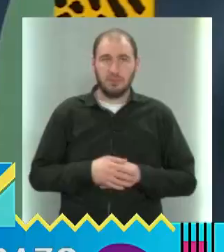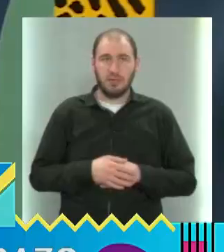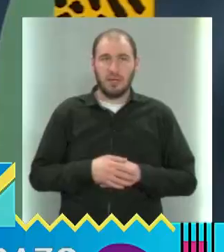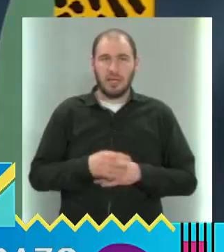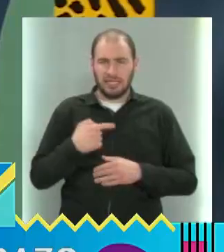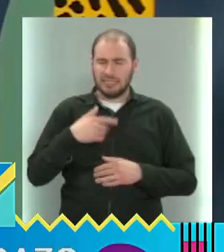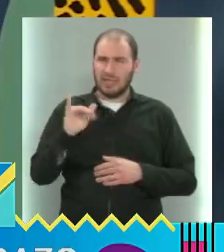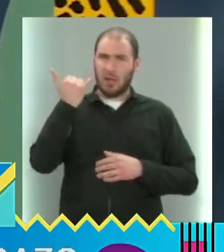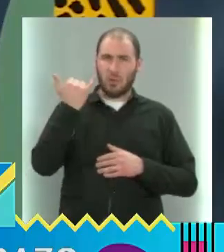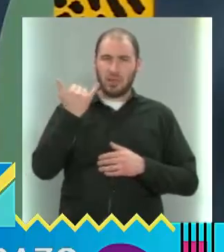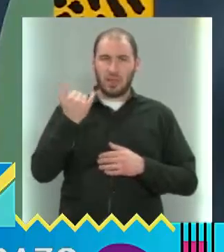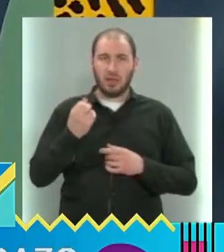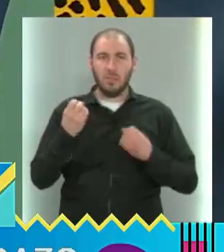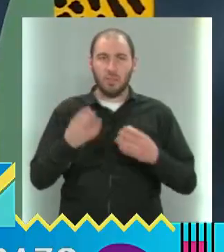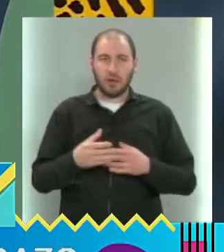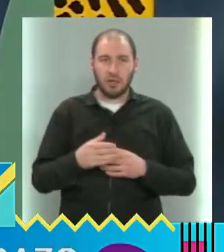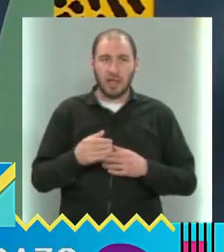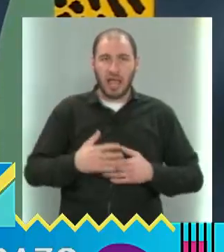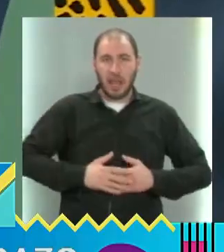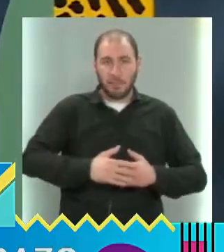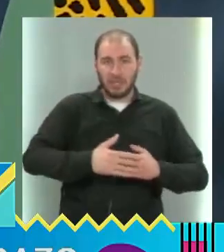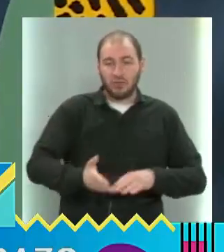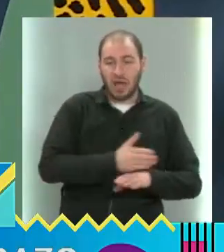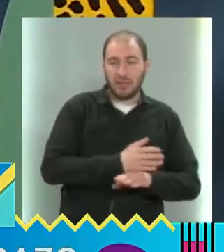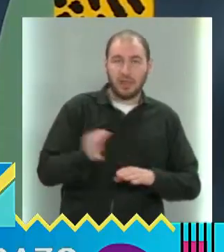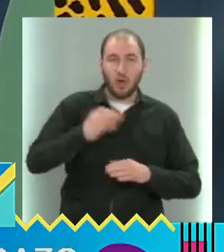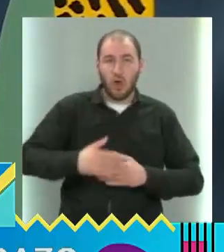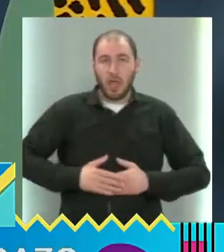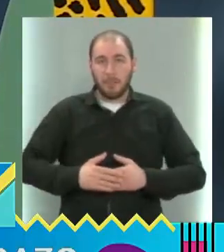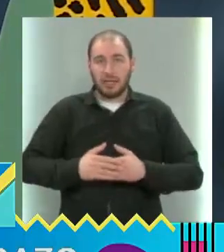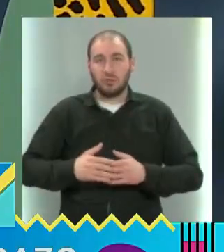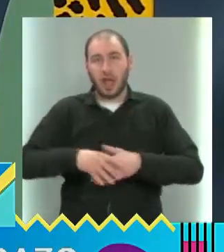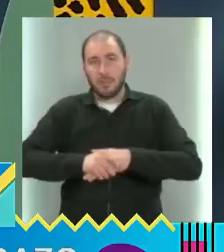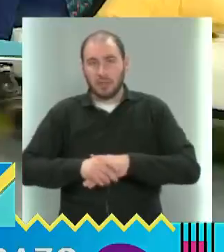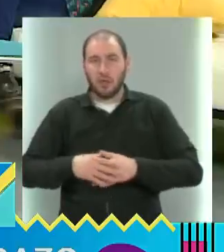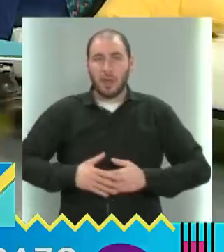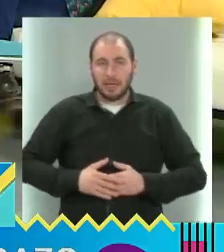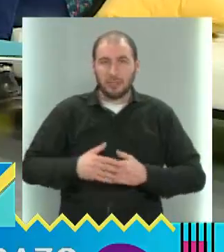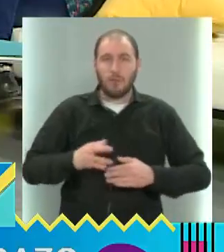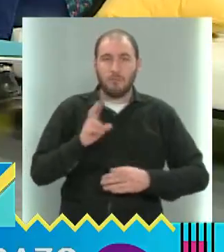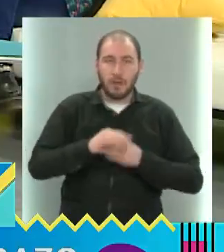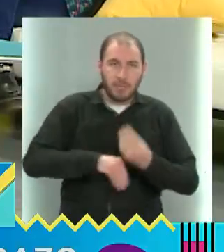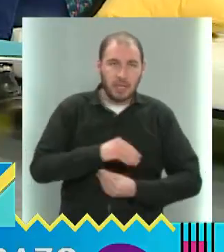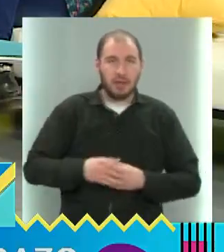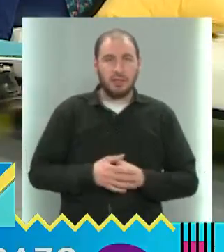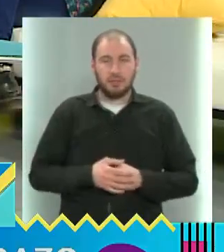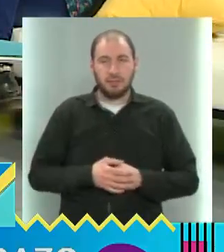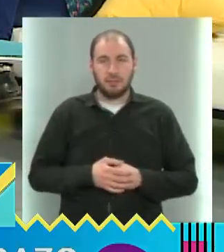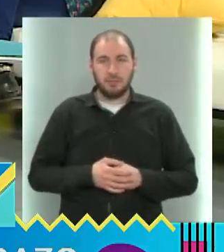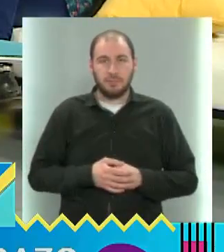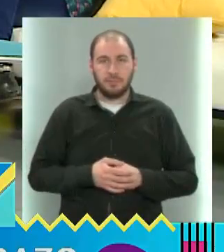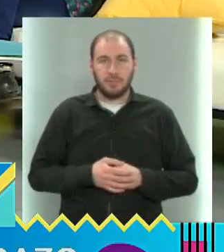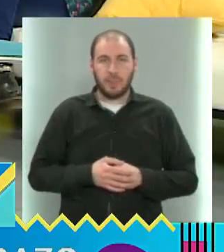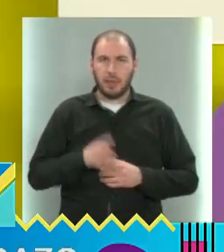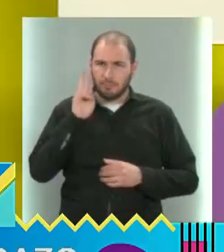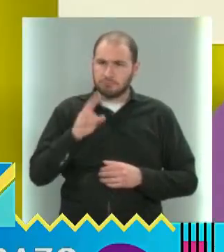toma conciencia por un embarazo previo, por un embarazo de un amigo, un embarazo de un familiar, que